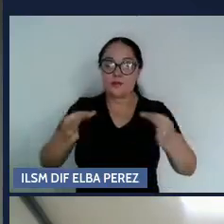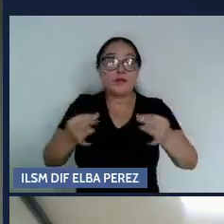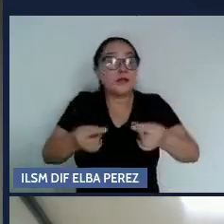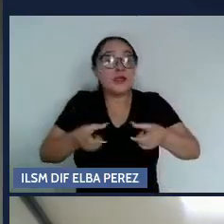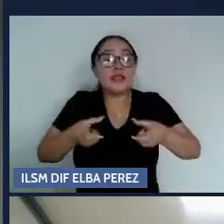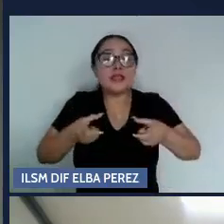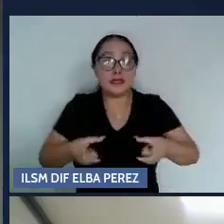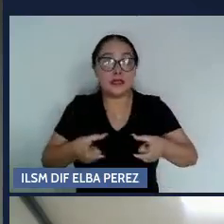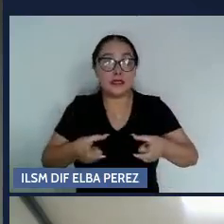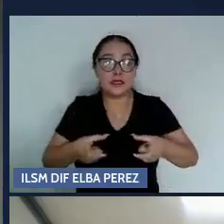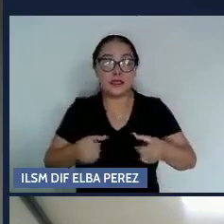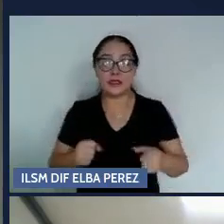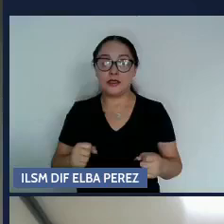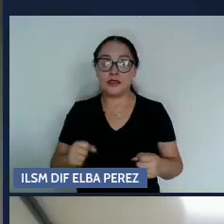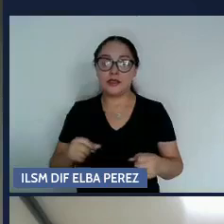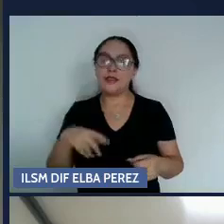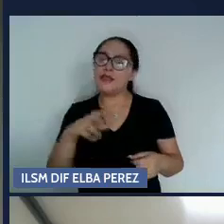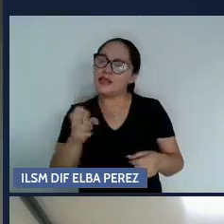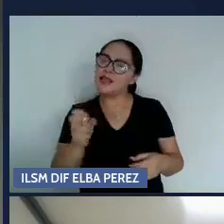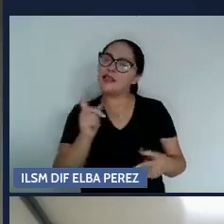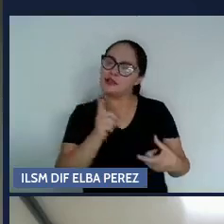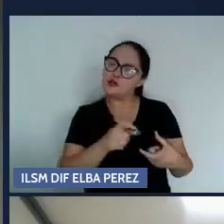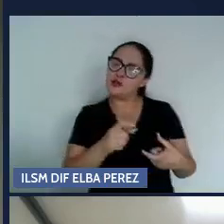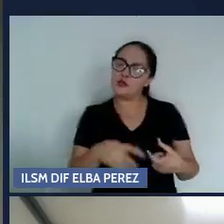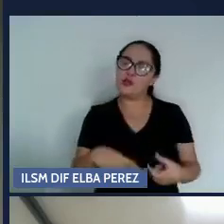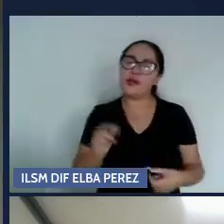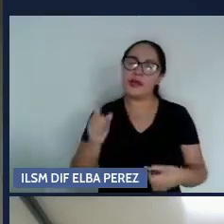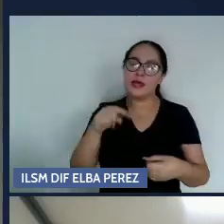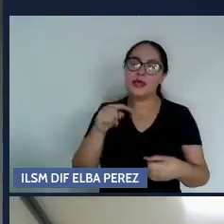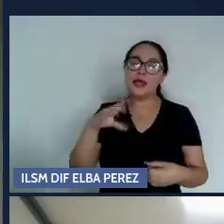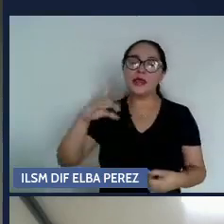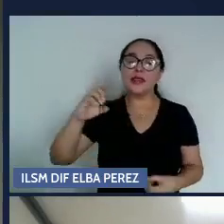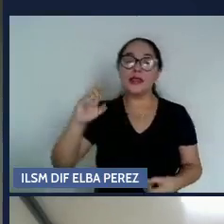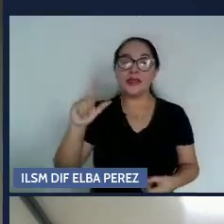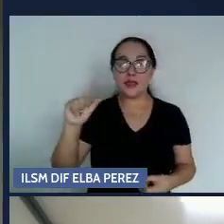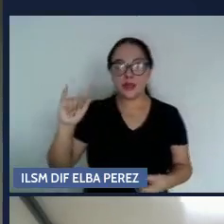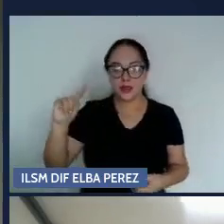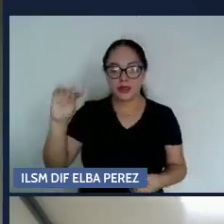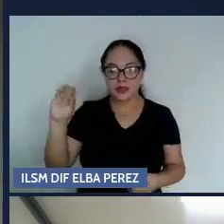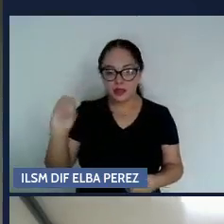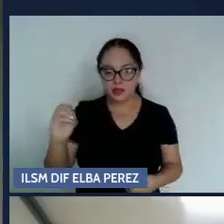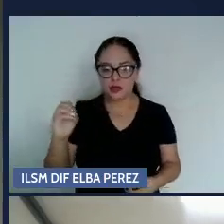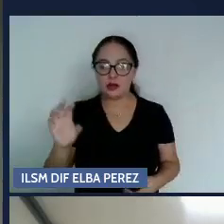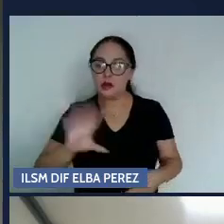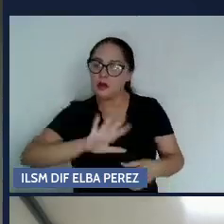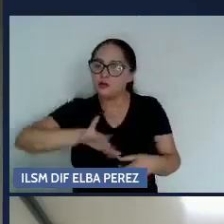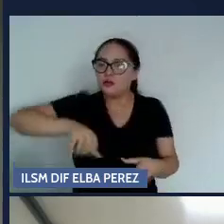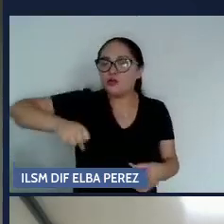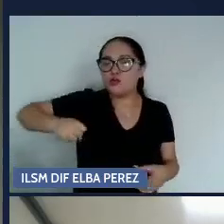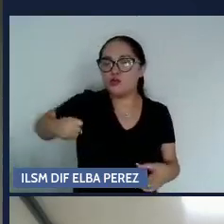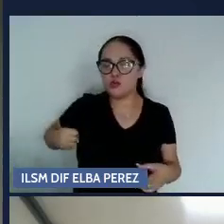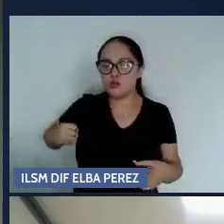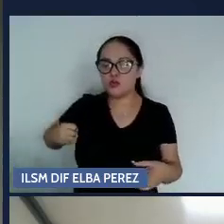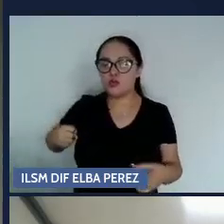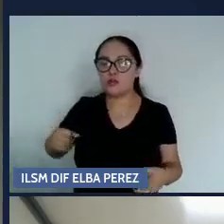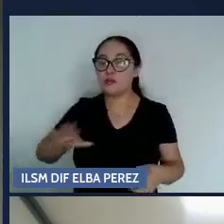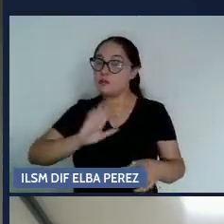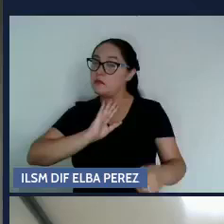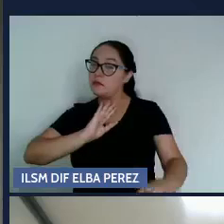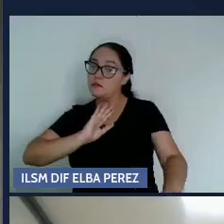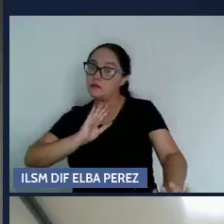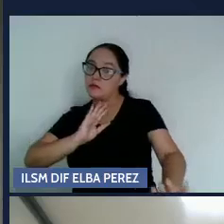para ser delito electoral debe de recogerse o retenerse, insisto, la mica